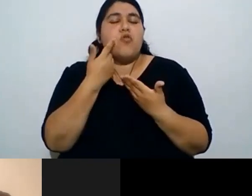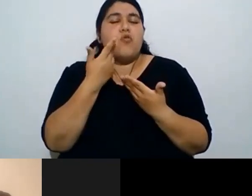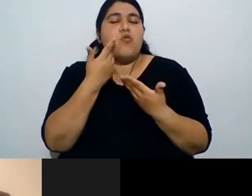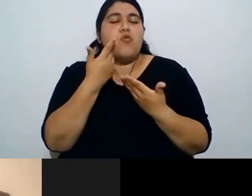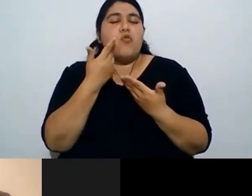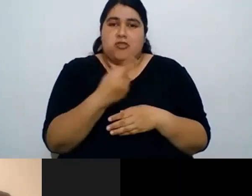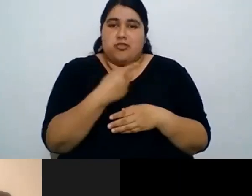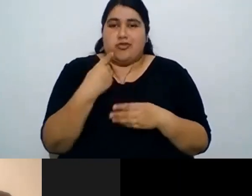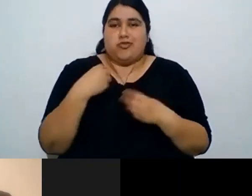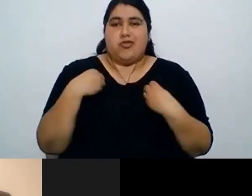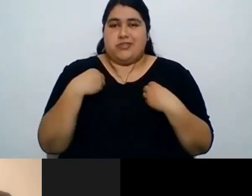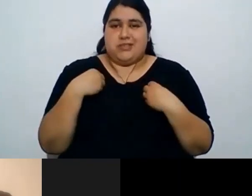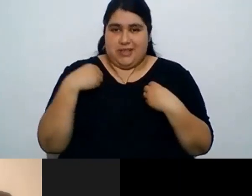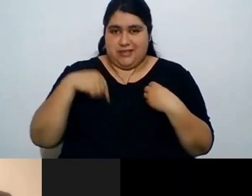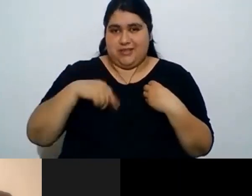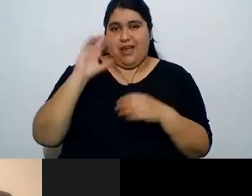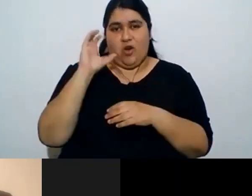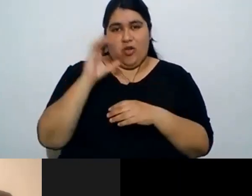tocado en Colombia.